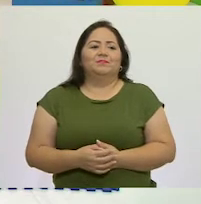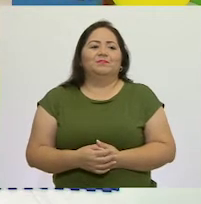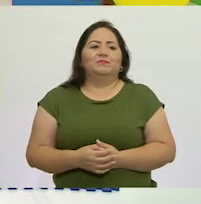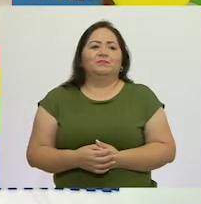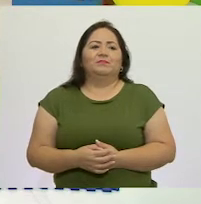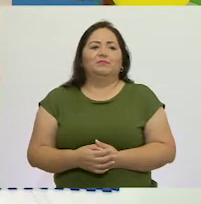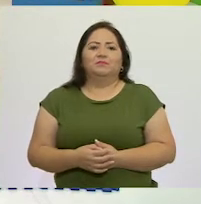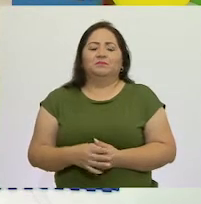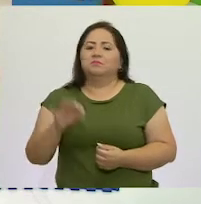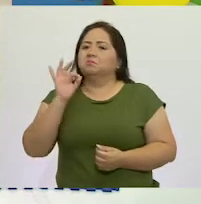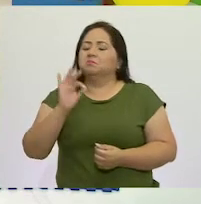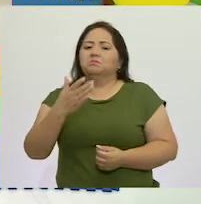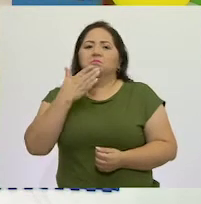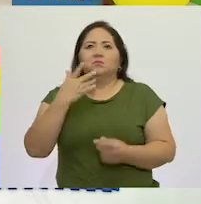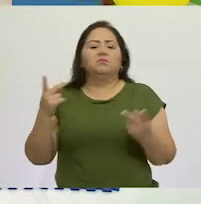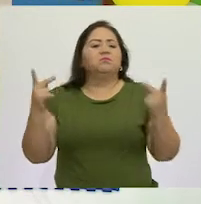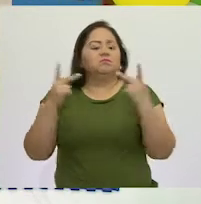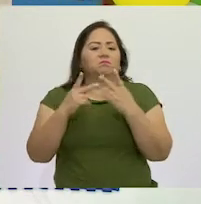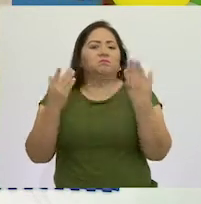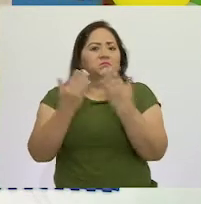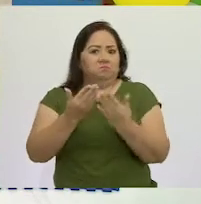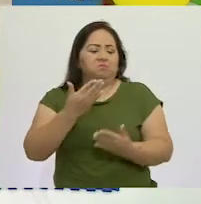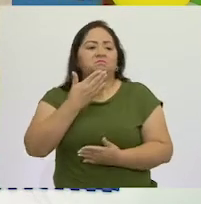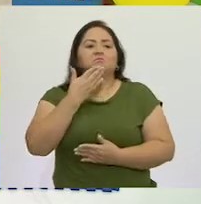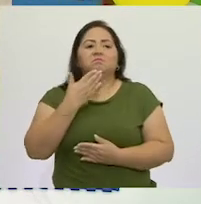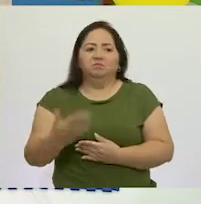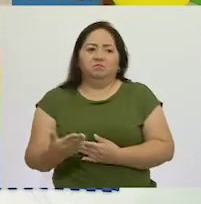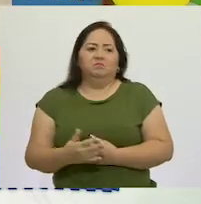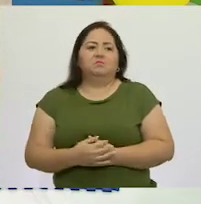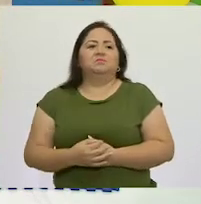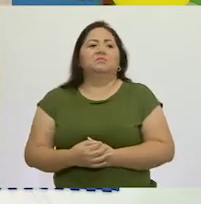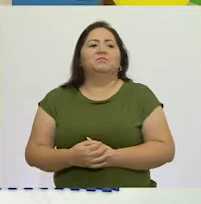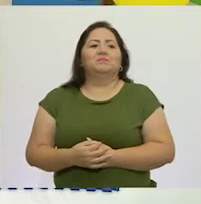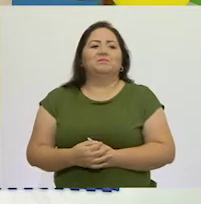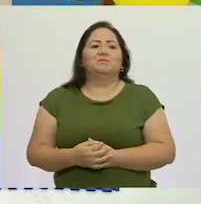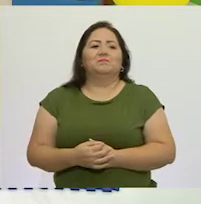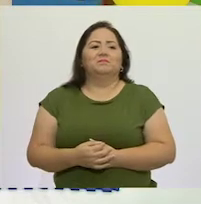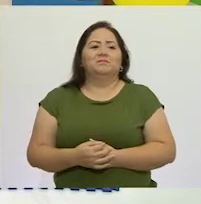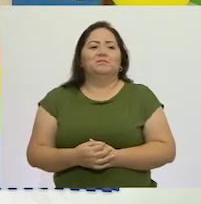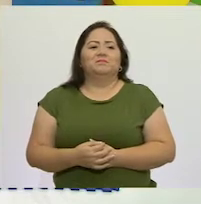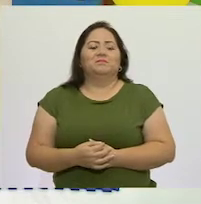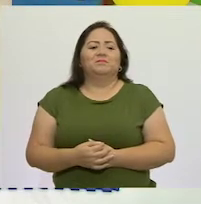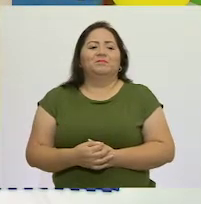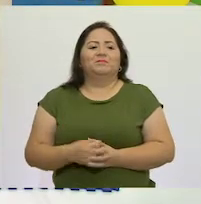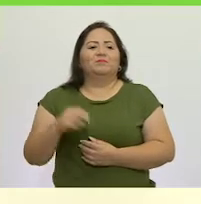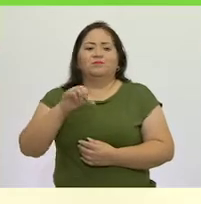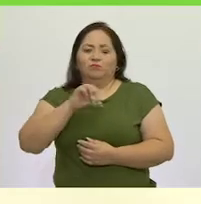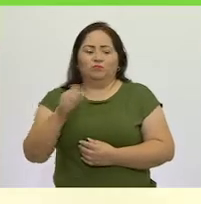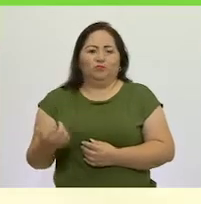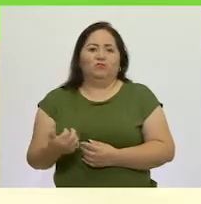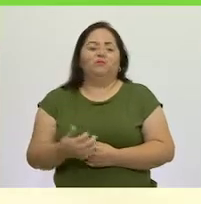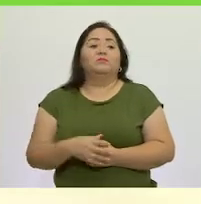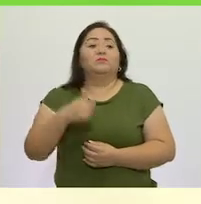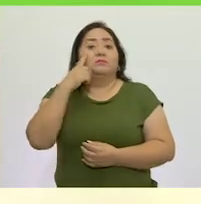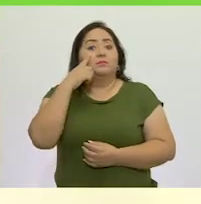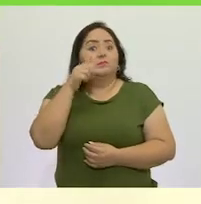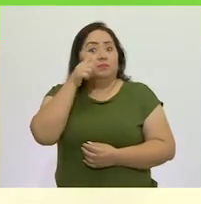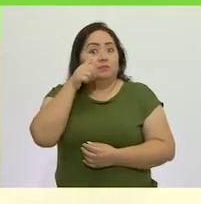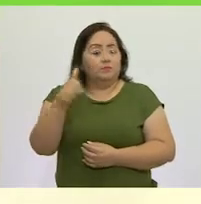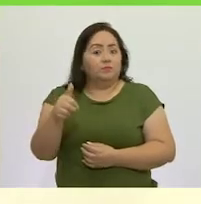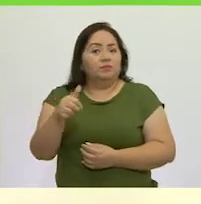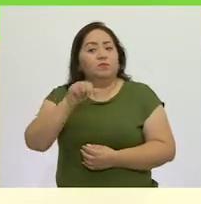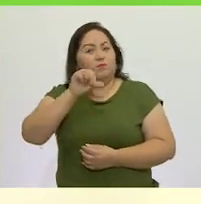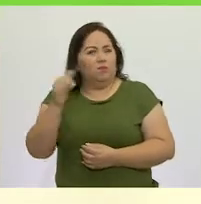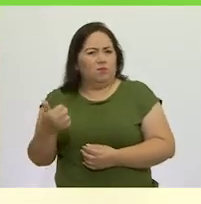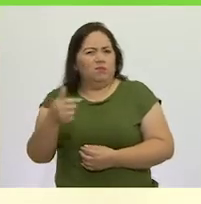Embonaron las piezas. Vamos bien, ¿verdad? ¡Excelentemente bien! Venga, venga, otra. Atención, en la